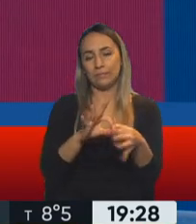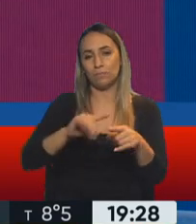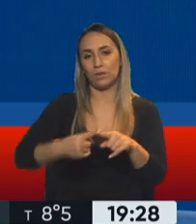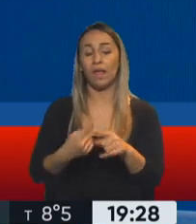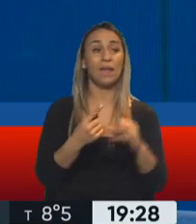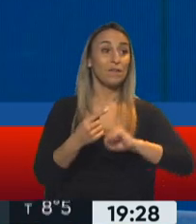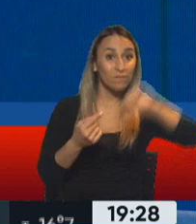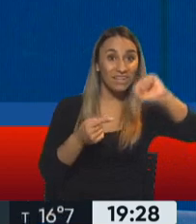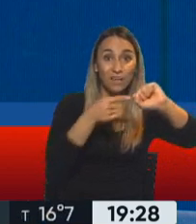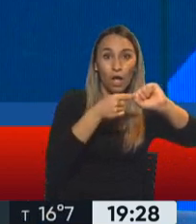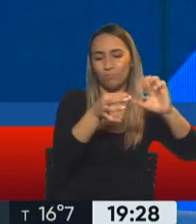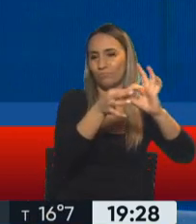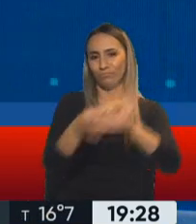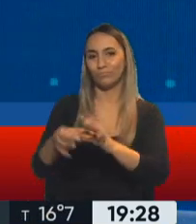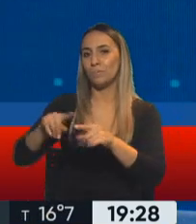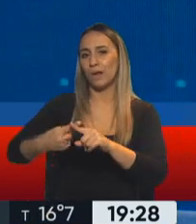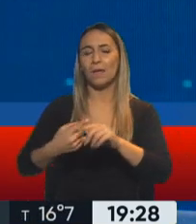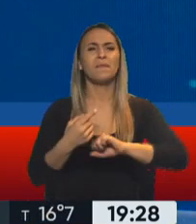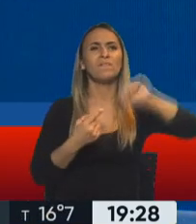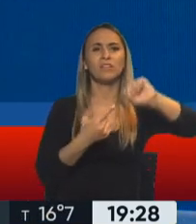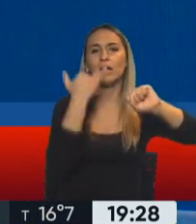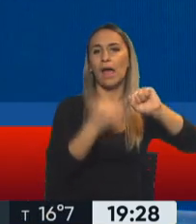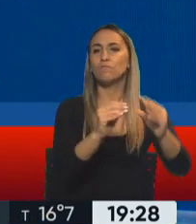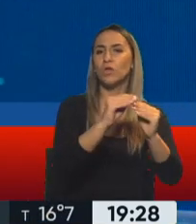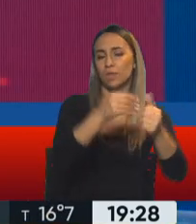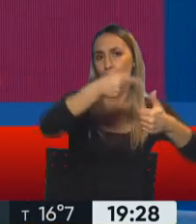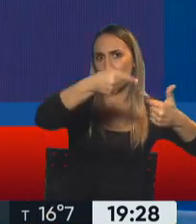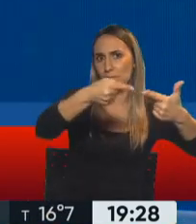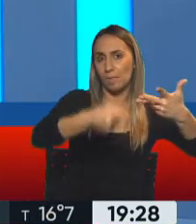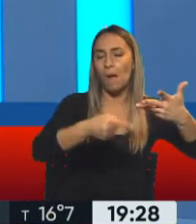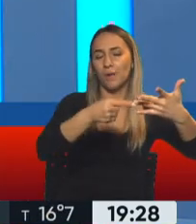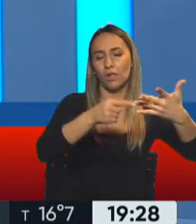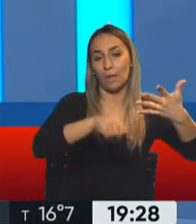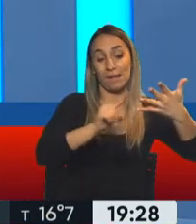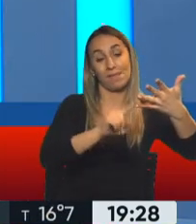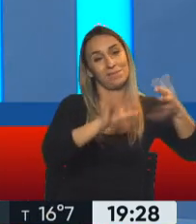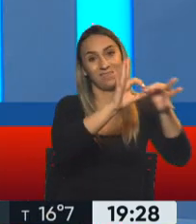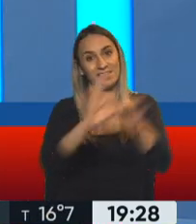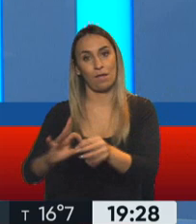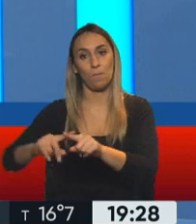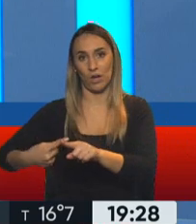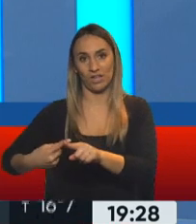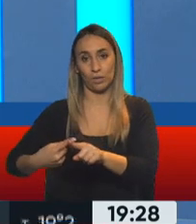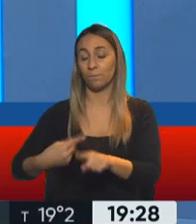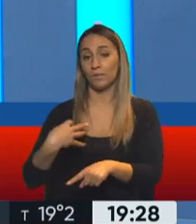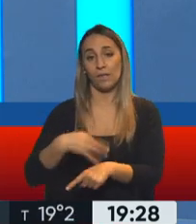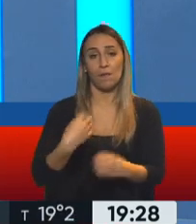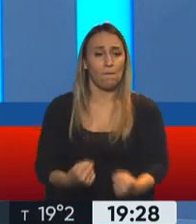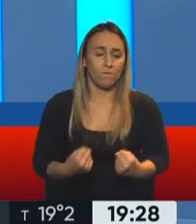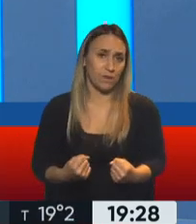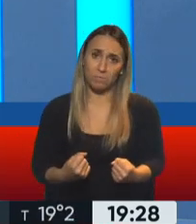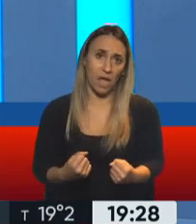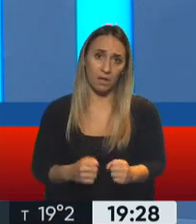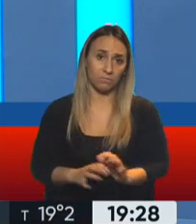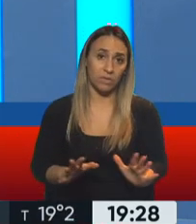tiene muchísimos porqués, ¿no? Pero también hay un componente político, muy claro. Así que me parece que hay una cuestión de firmeza que hay que reafirmar y